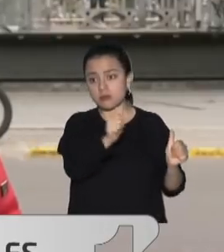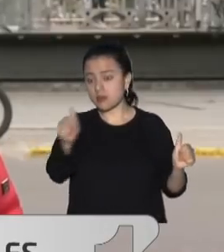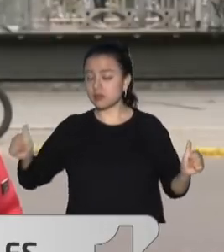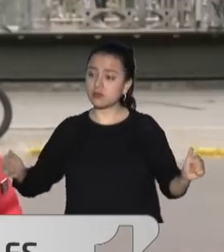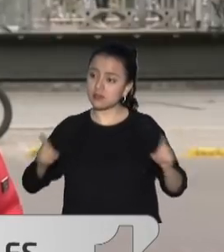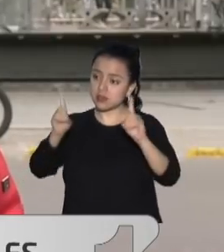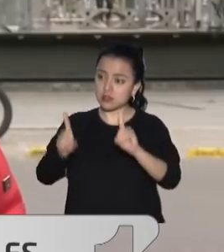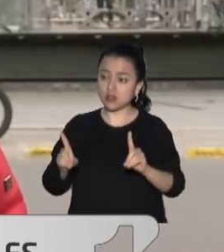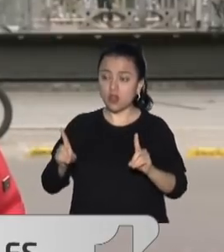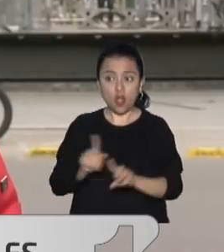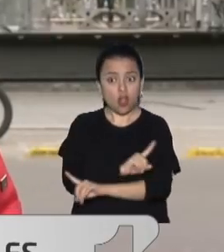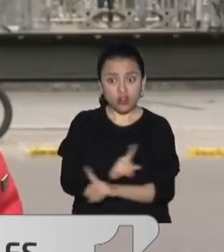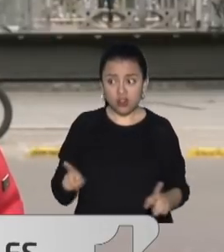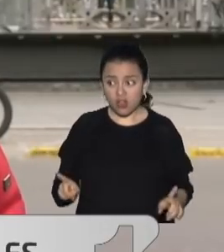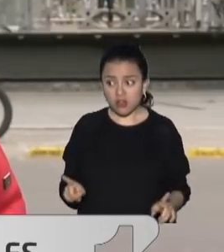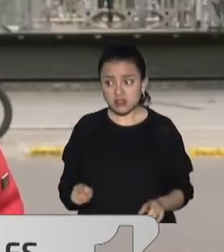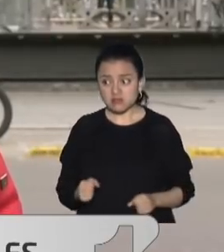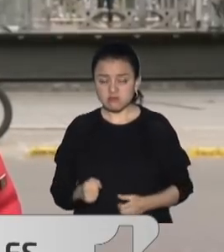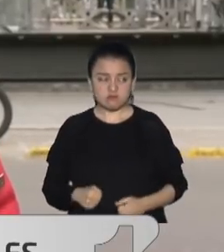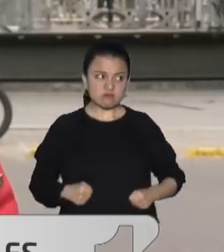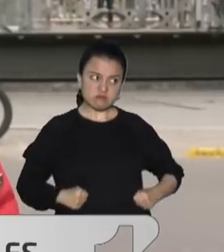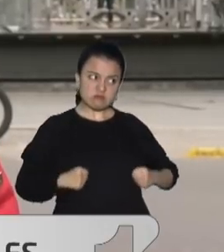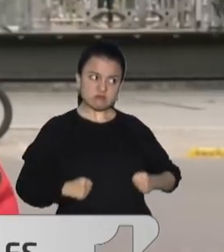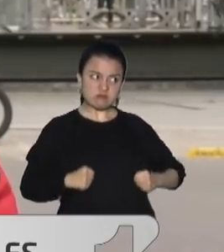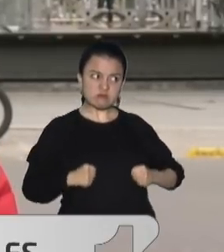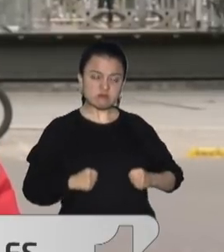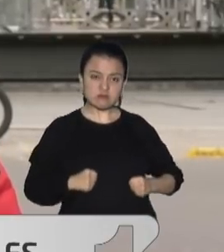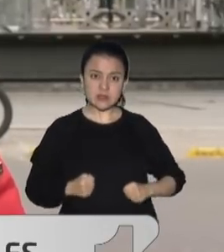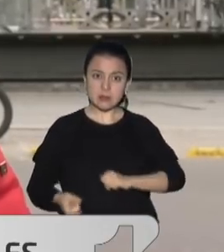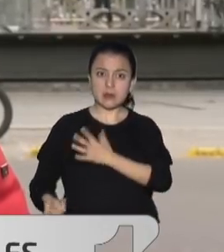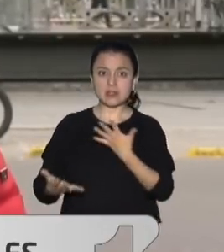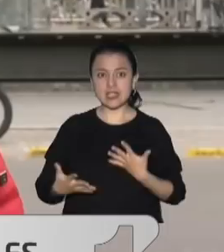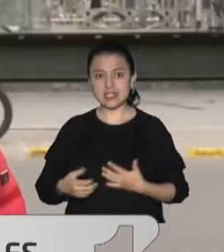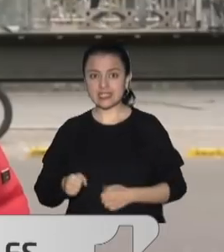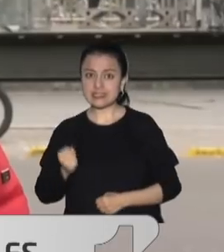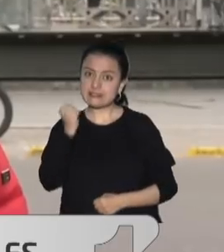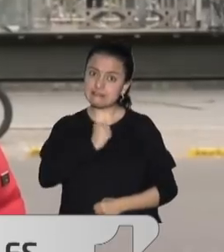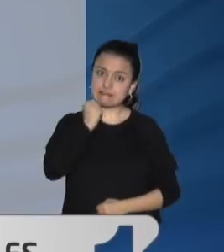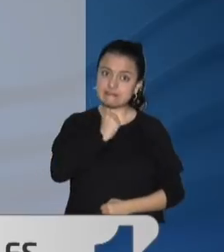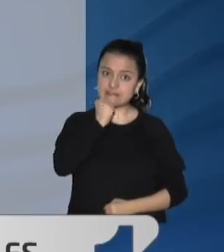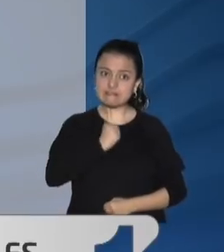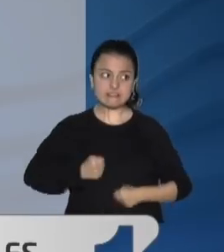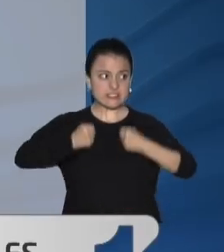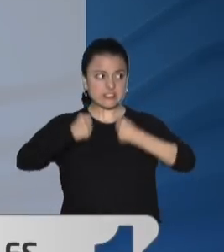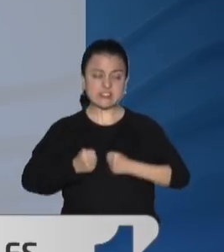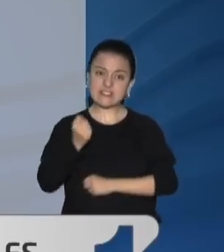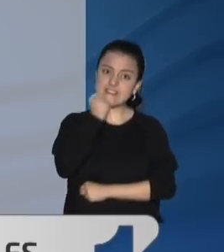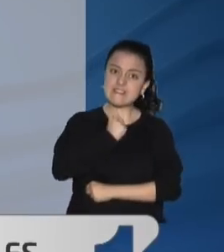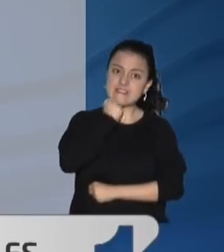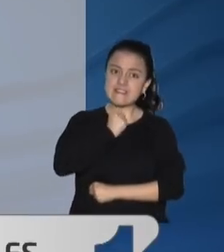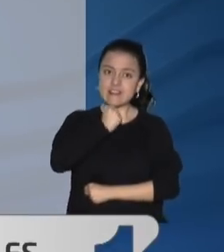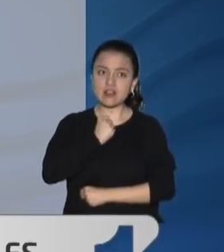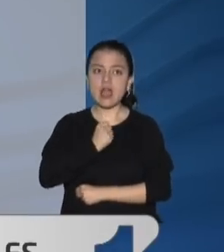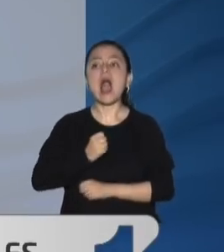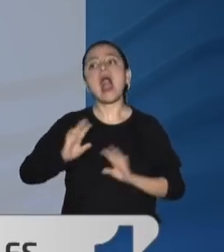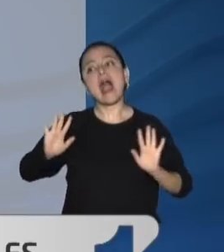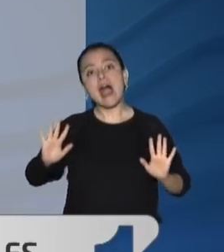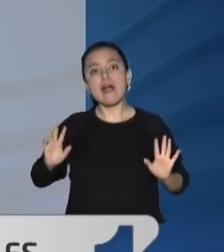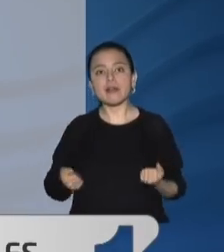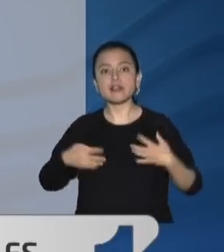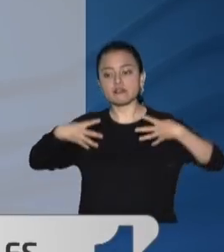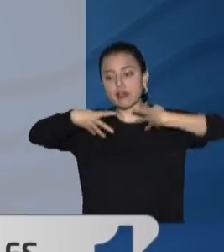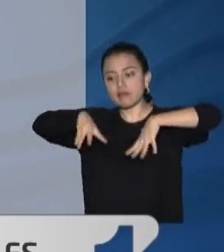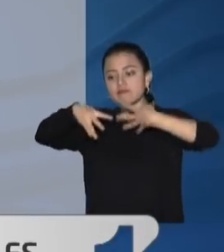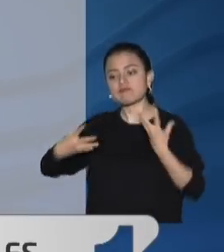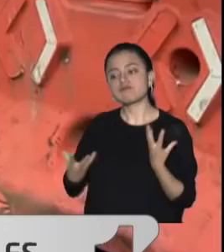acatar junto a la fuerza pública la orden del jefe de Estado, el presidente Iván Duque Márquez. 86 vías primarias, 5